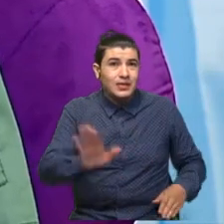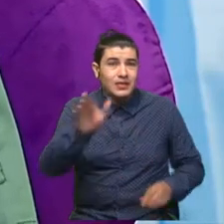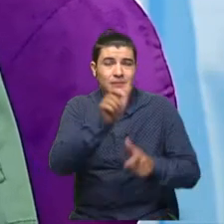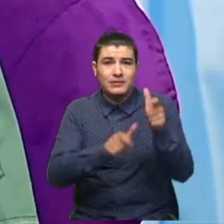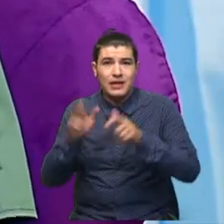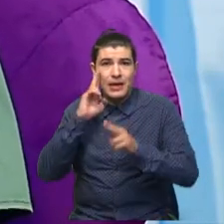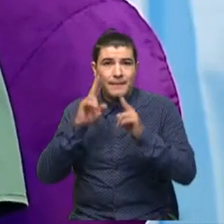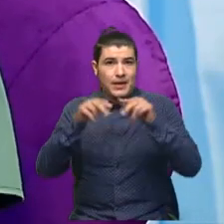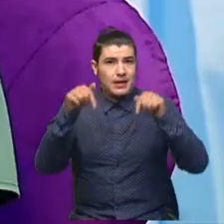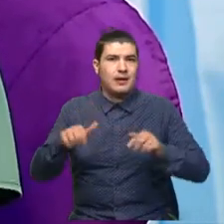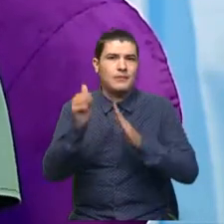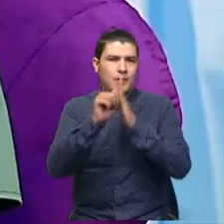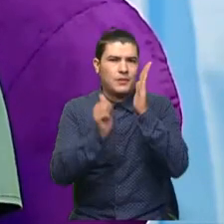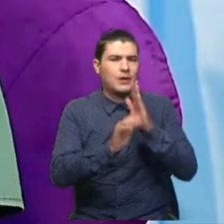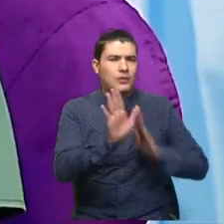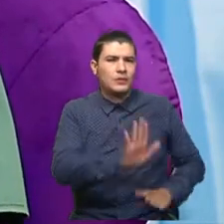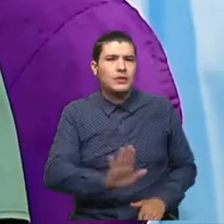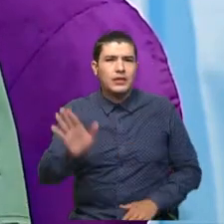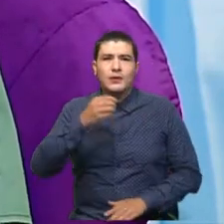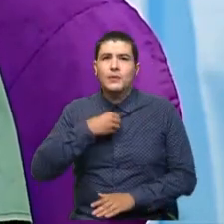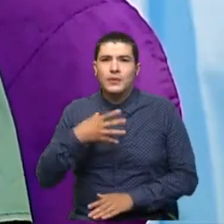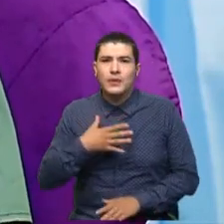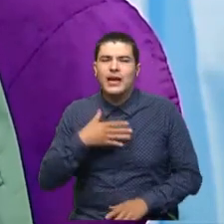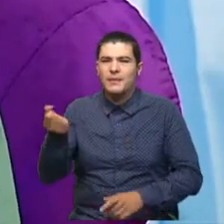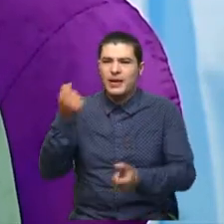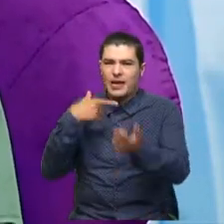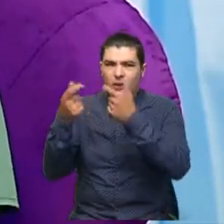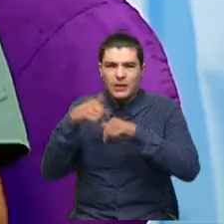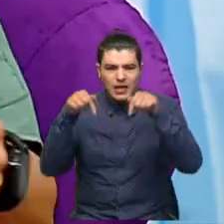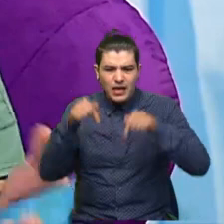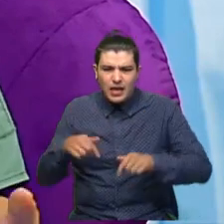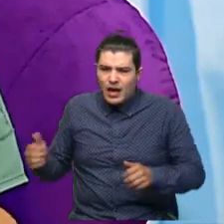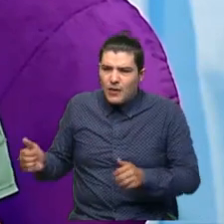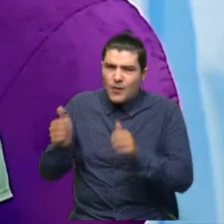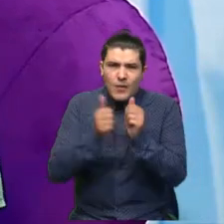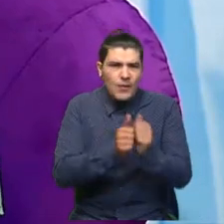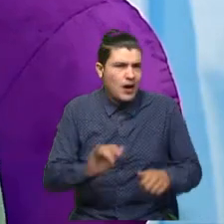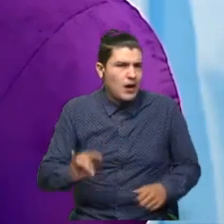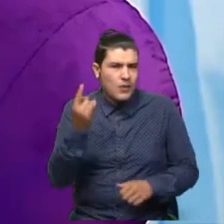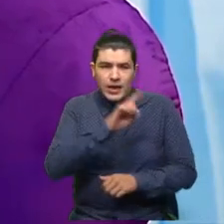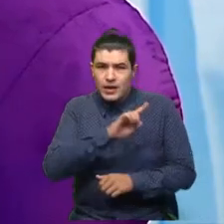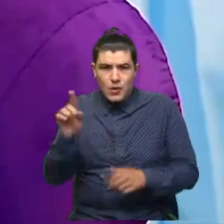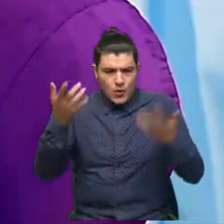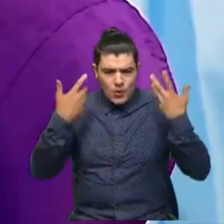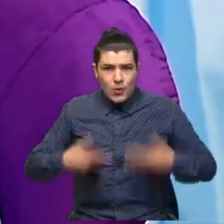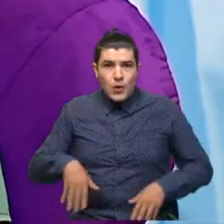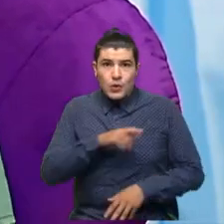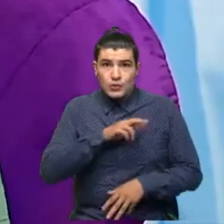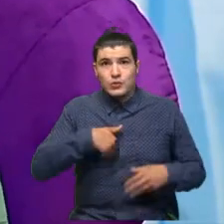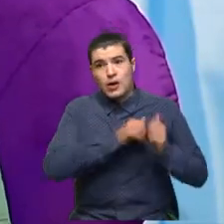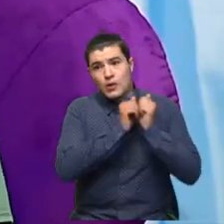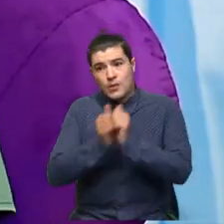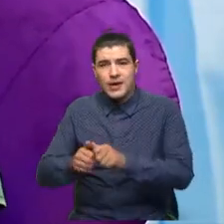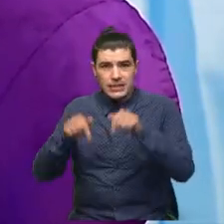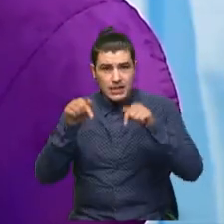la oportunidad de hacernos las preguntas, de estar acá con nosotros, aunque no estén físicamente, van a estar con nosotros acá en